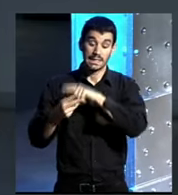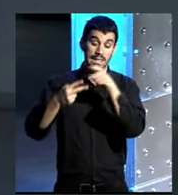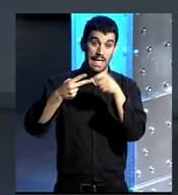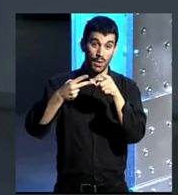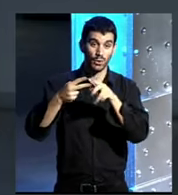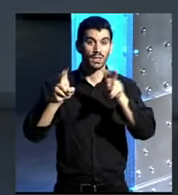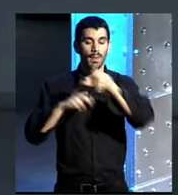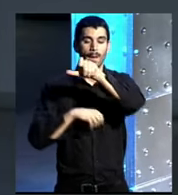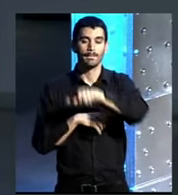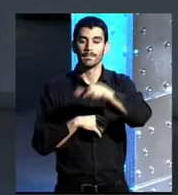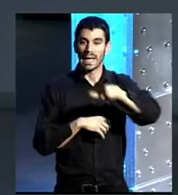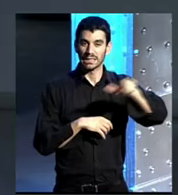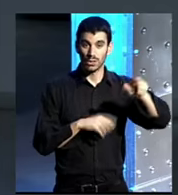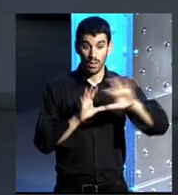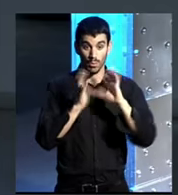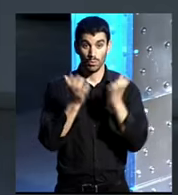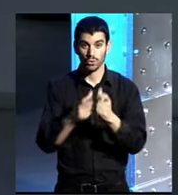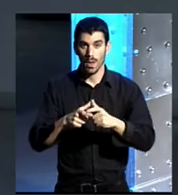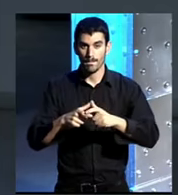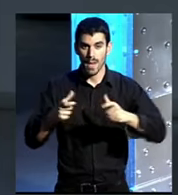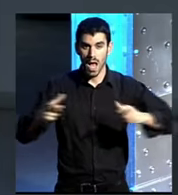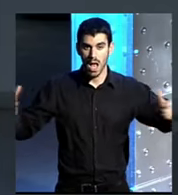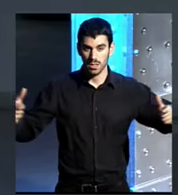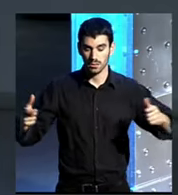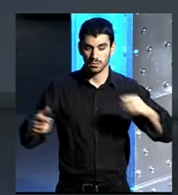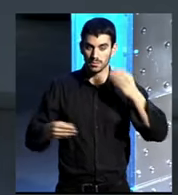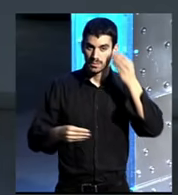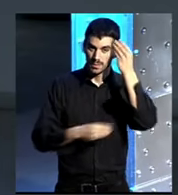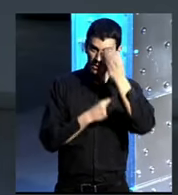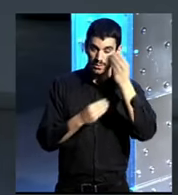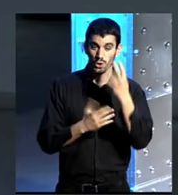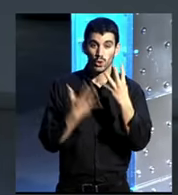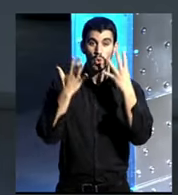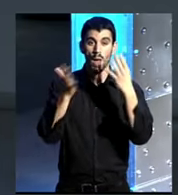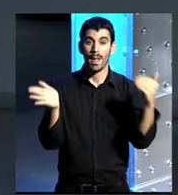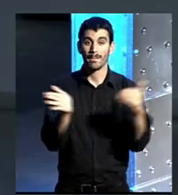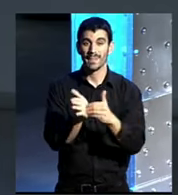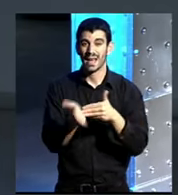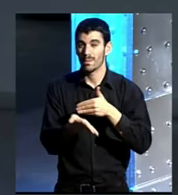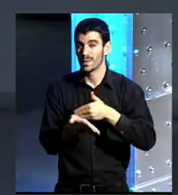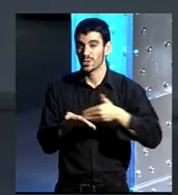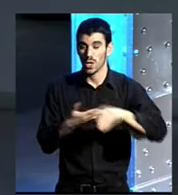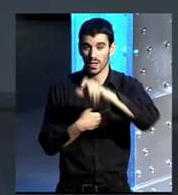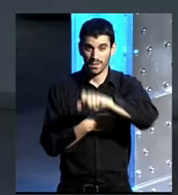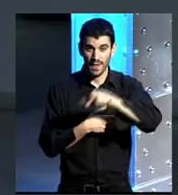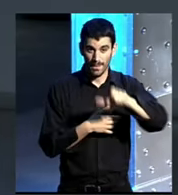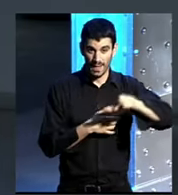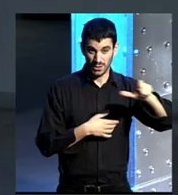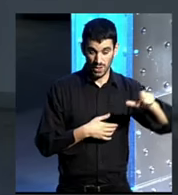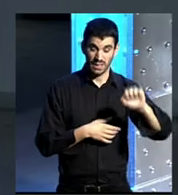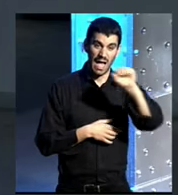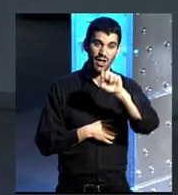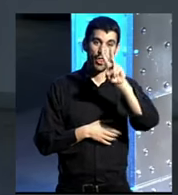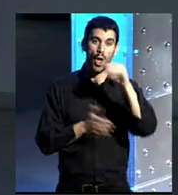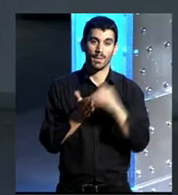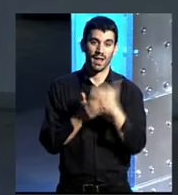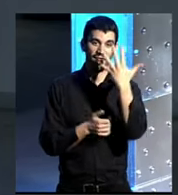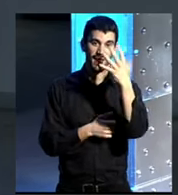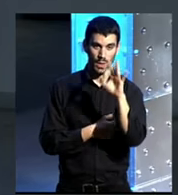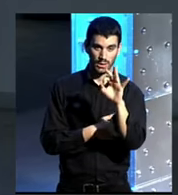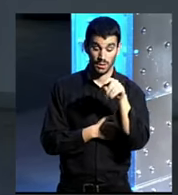el incremento de la población, que se espera que será de 9.000 millones de habitantes en el año 2050. Esto tiene sus consecuencias